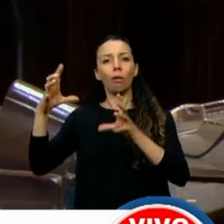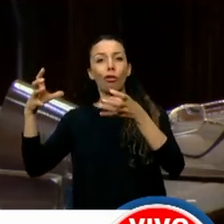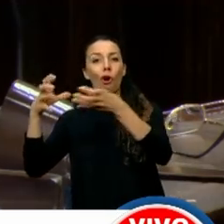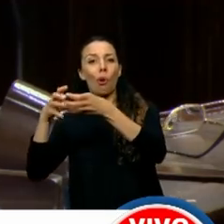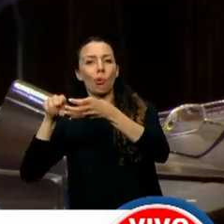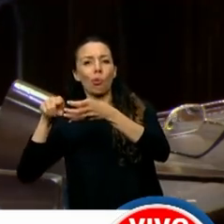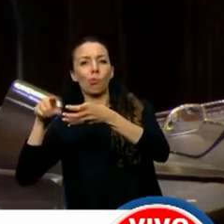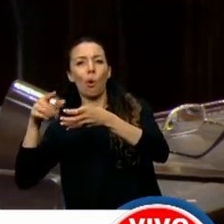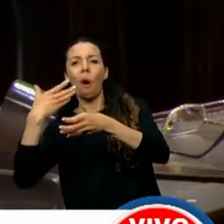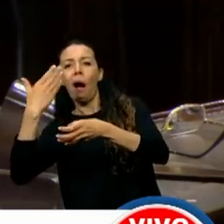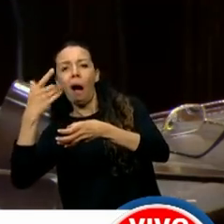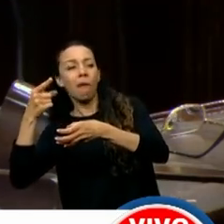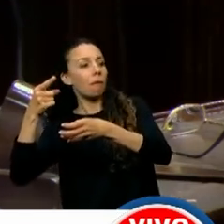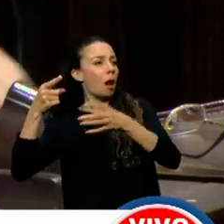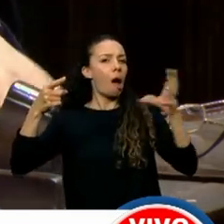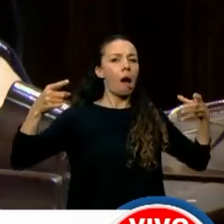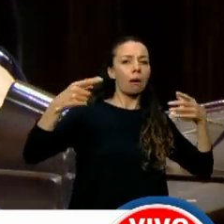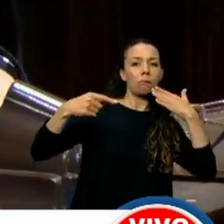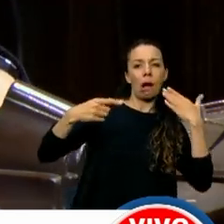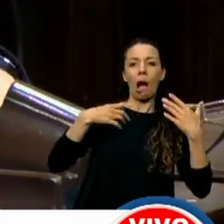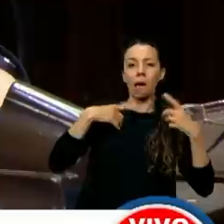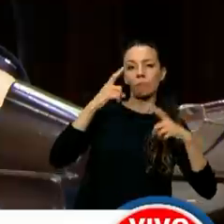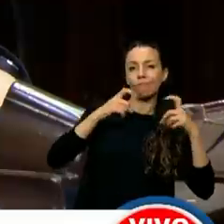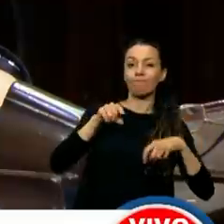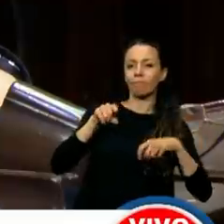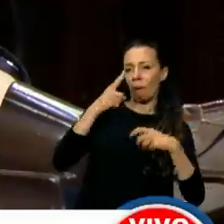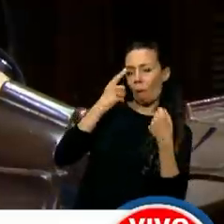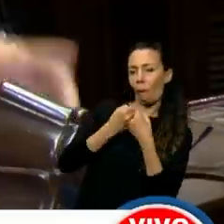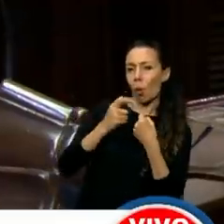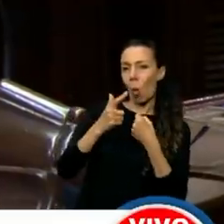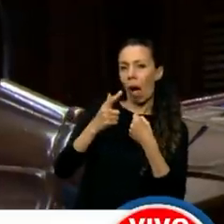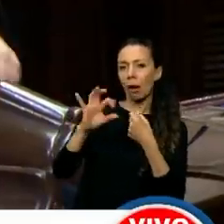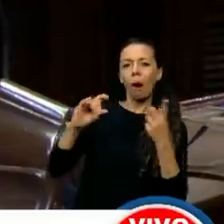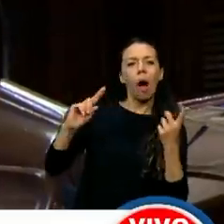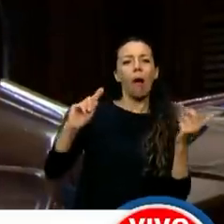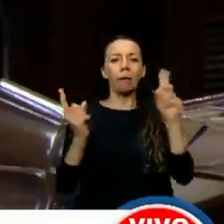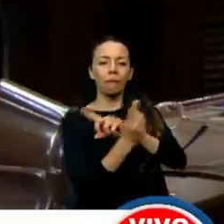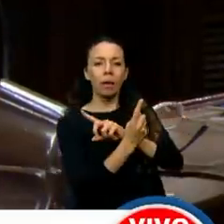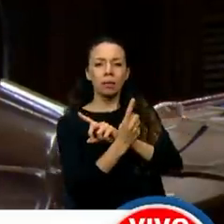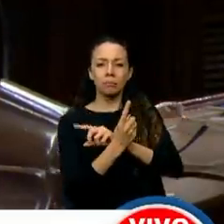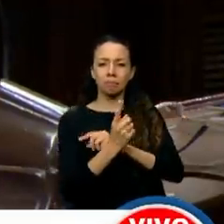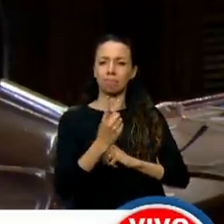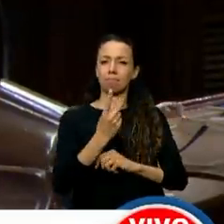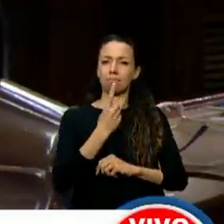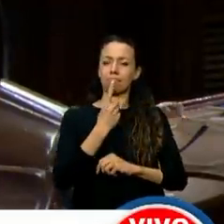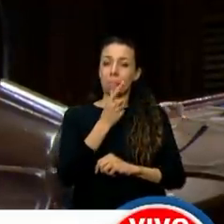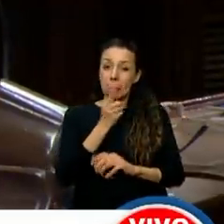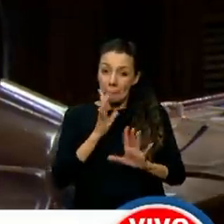y cuando habla en otros sectores te hace lo mismo al parecer no nos estamos dando cuenta